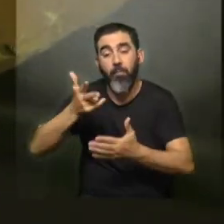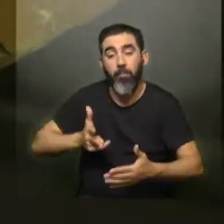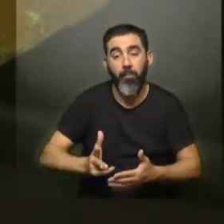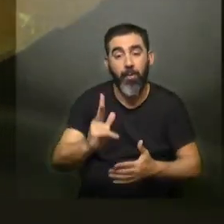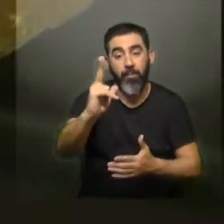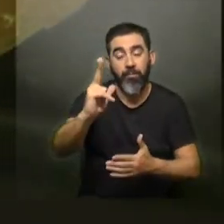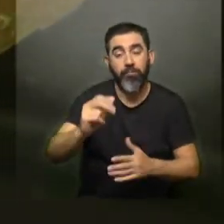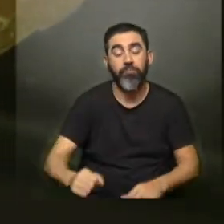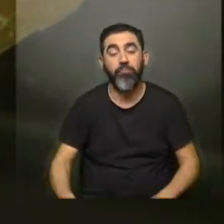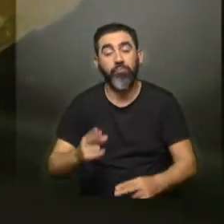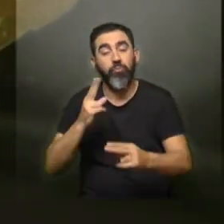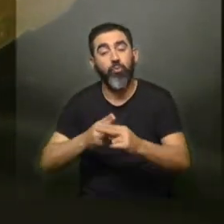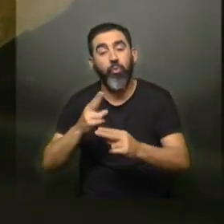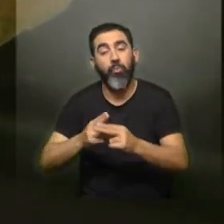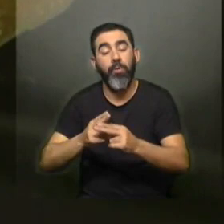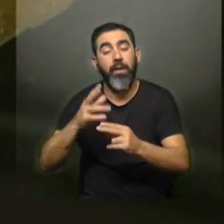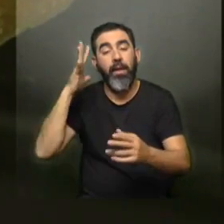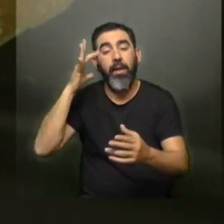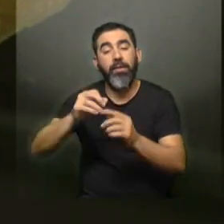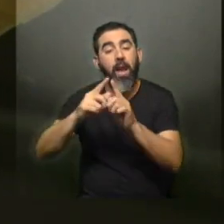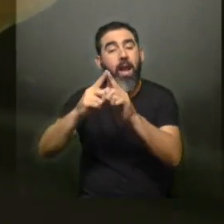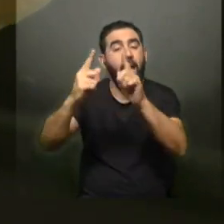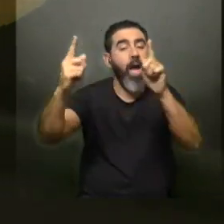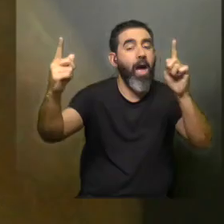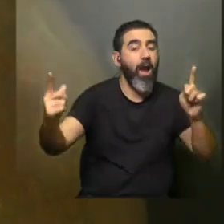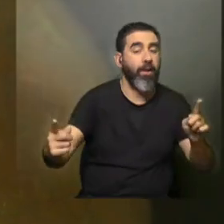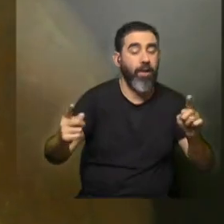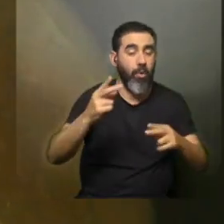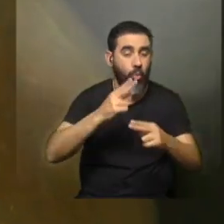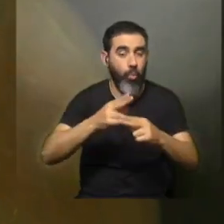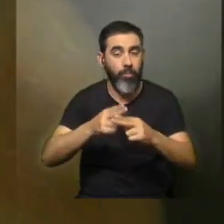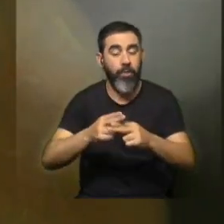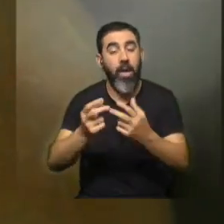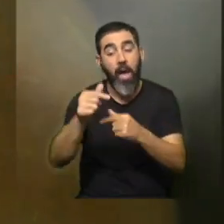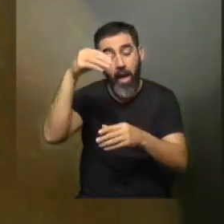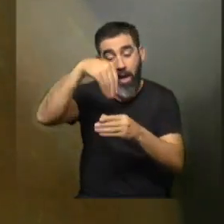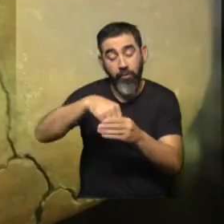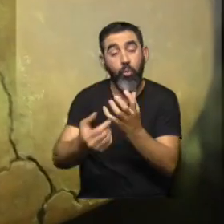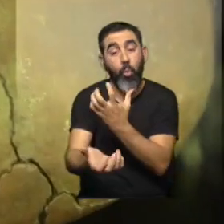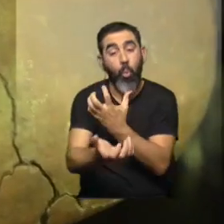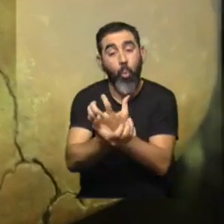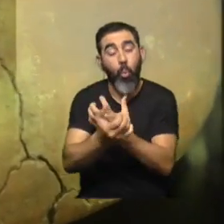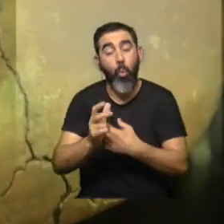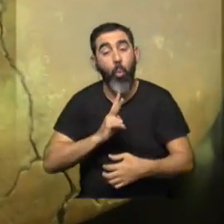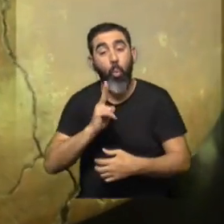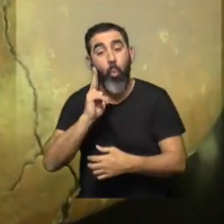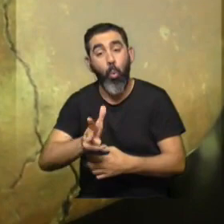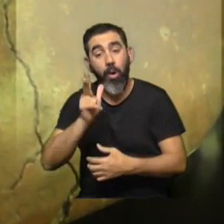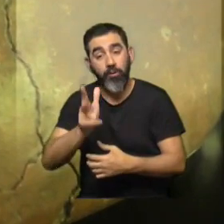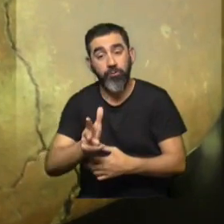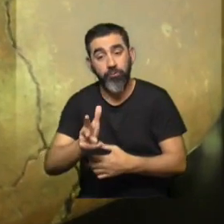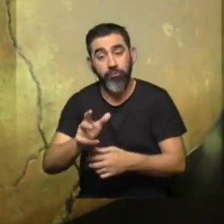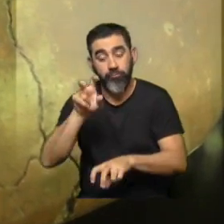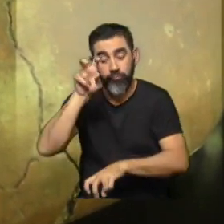el paraje que se llama Isla Larga. Adentro tenía huesos humanos. De acuerdo a las excavaciones que